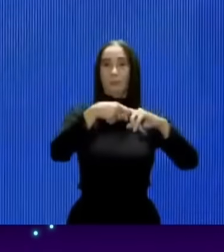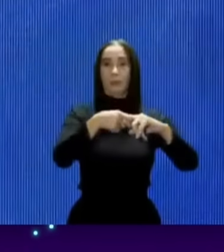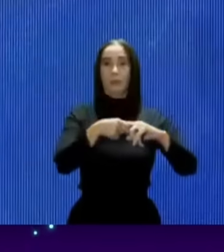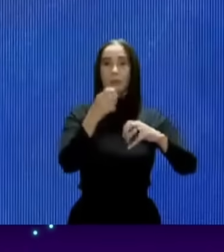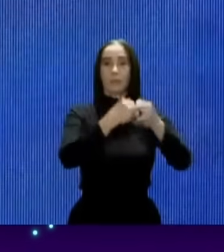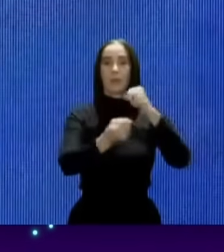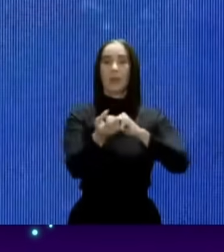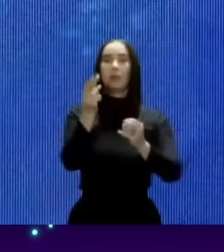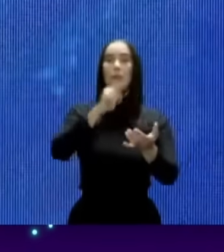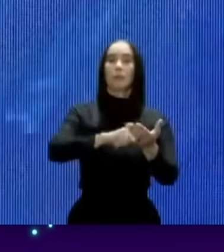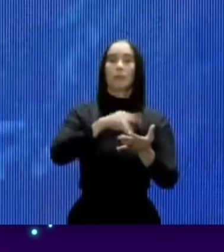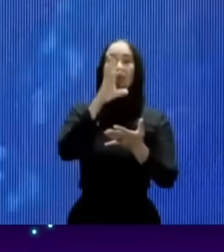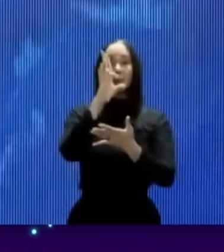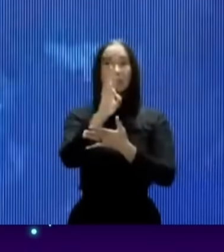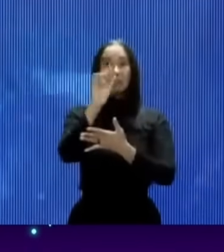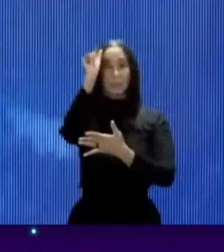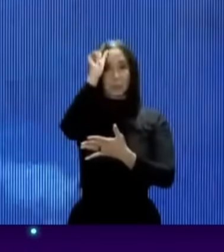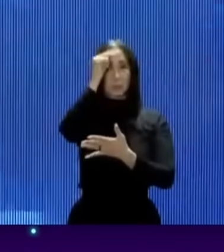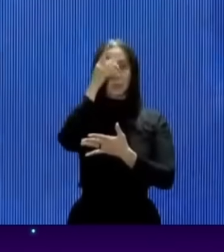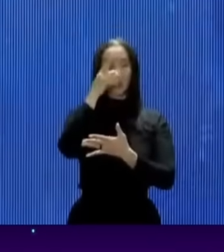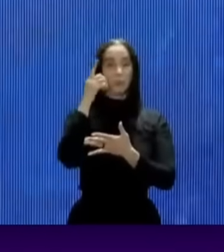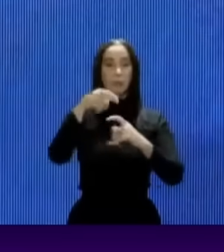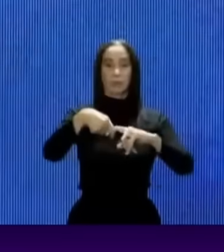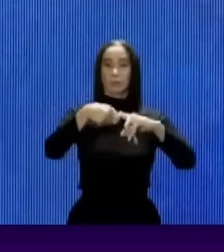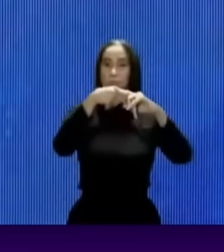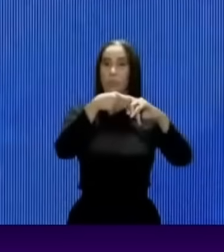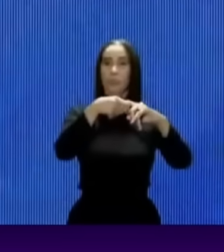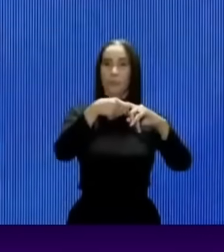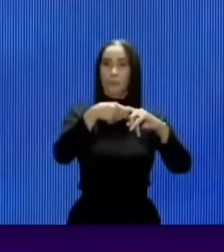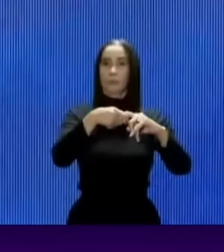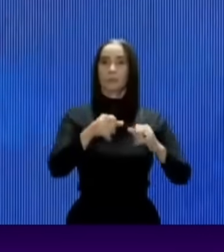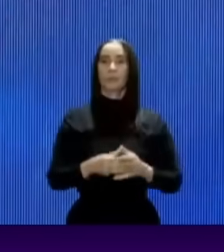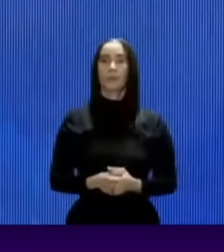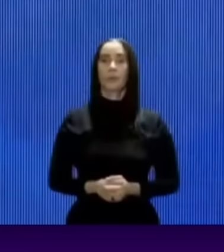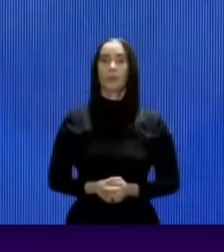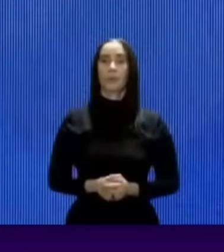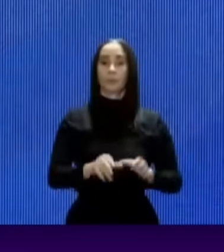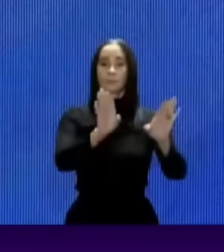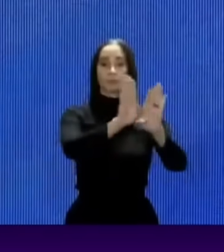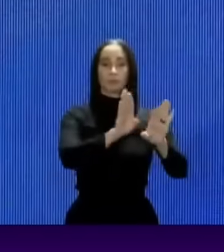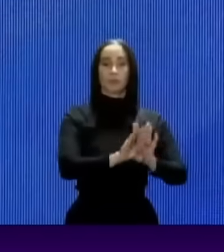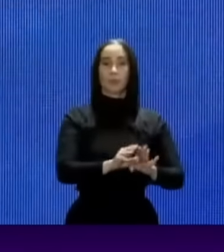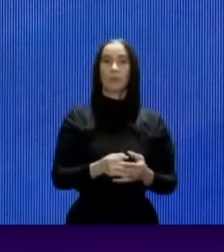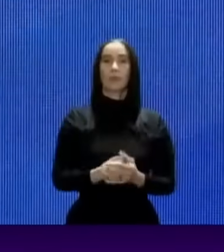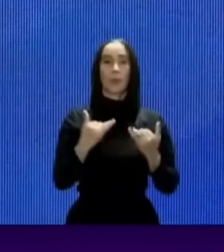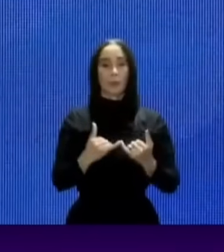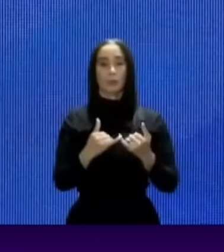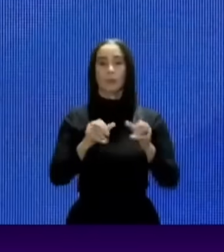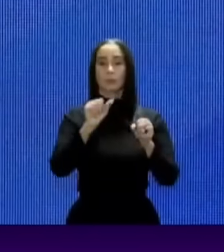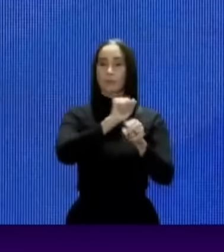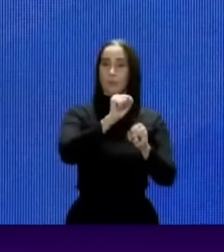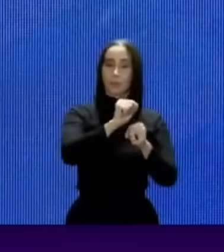desde el 2007 donde el gobierno dominicano Lo eh cerró el el